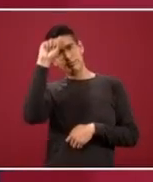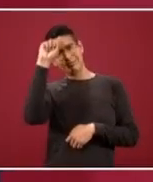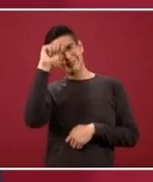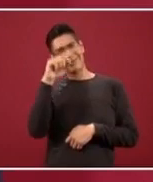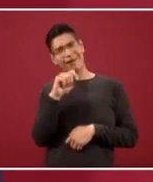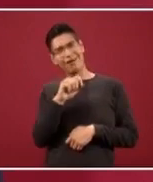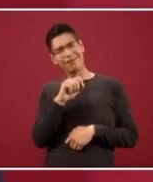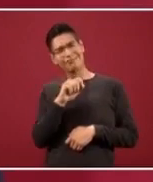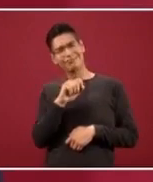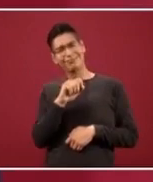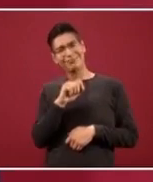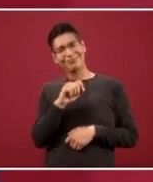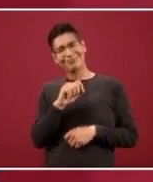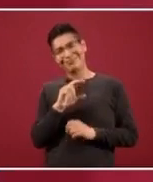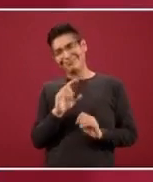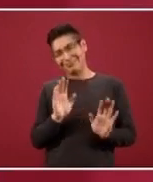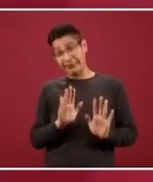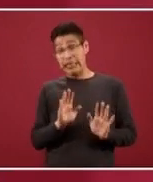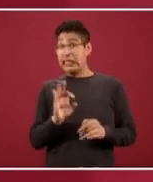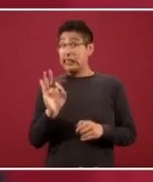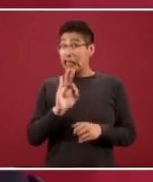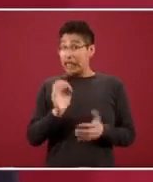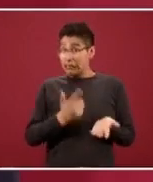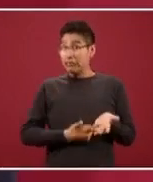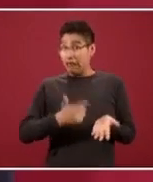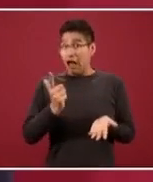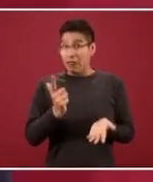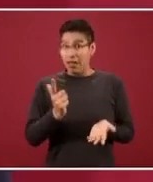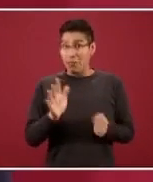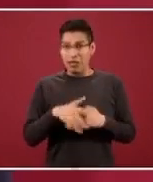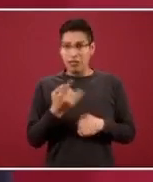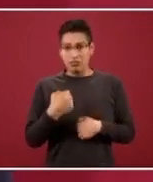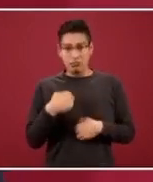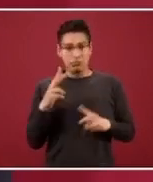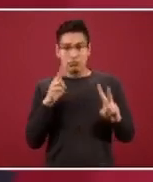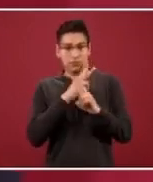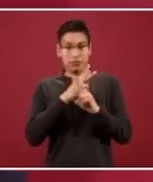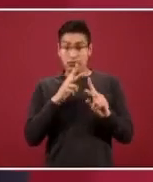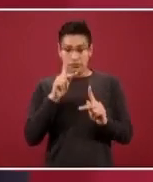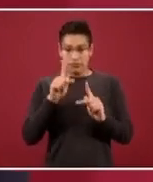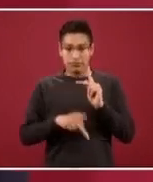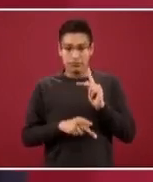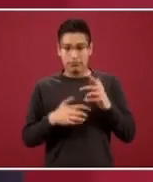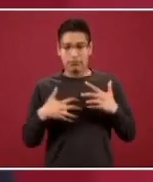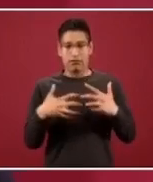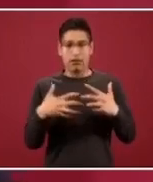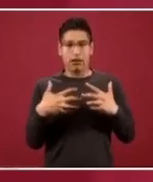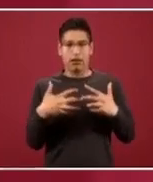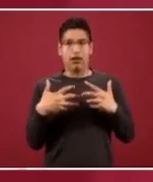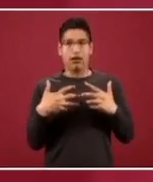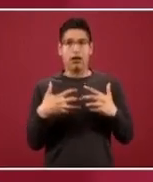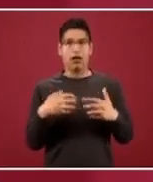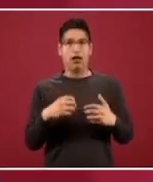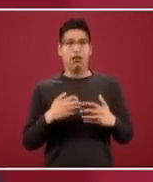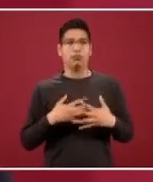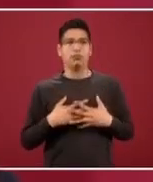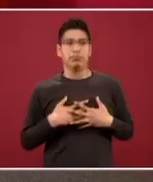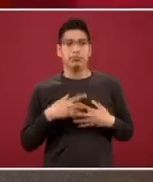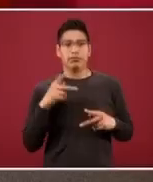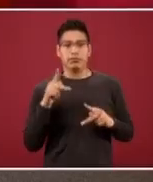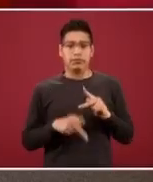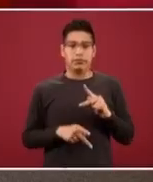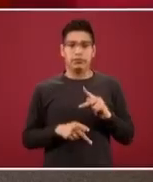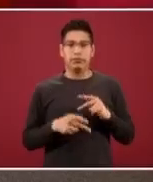tiene dificultad para respirar, presión en el pecho, falta de aire, entonces requiere de una atención